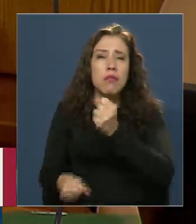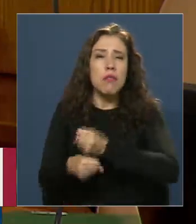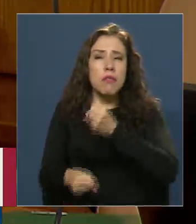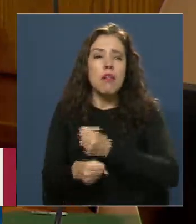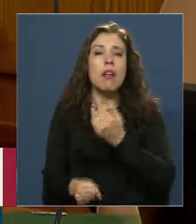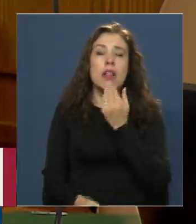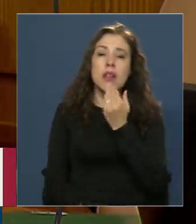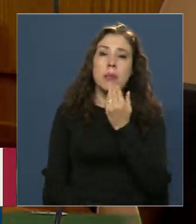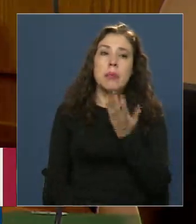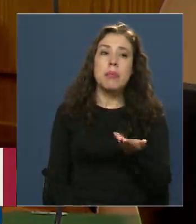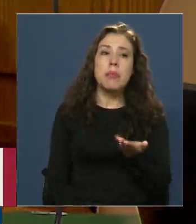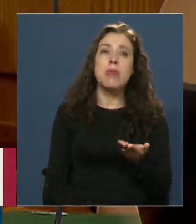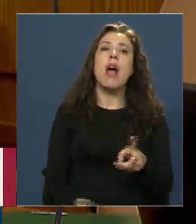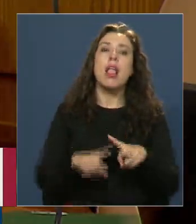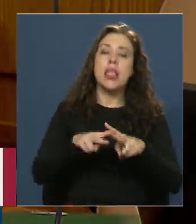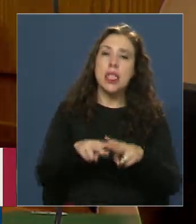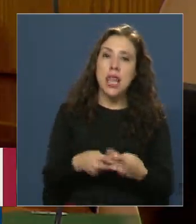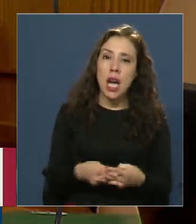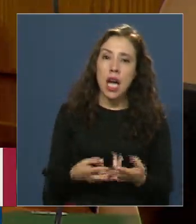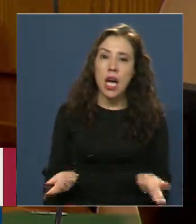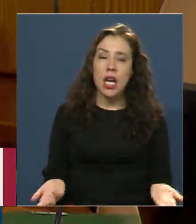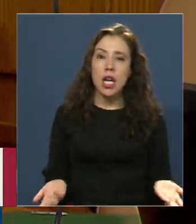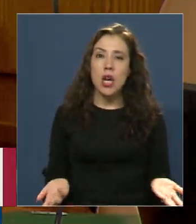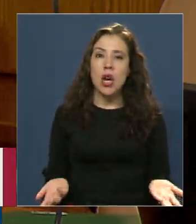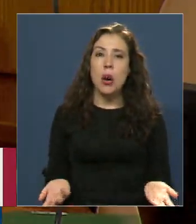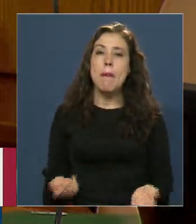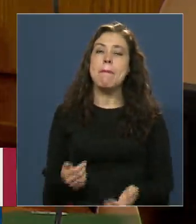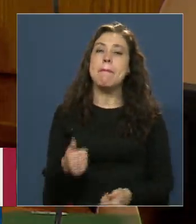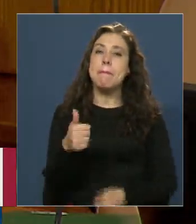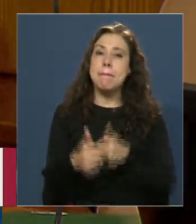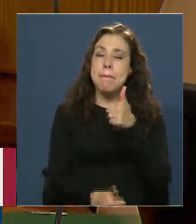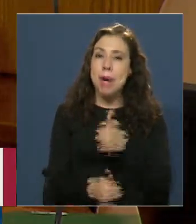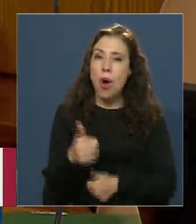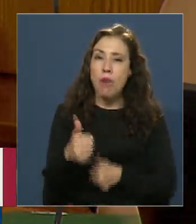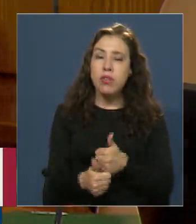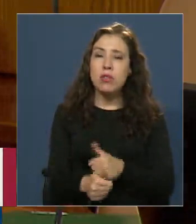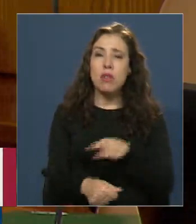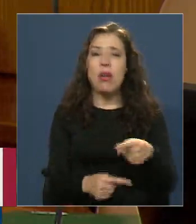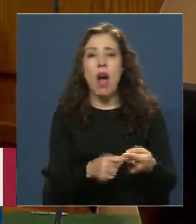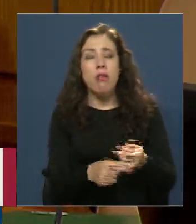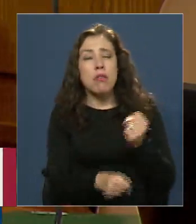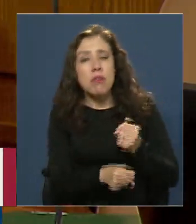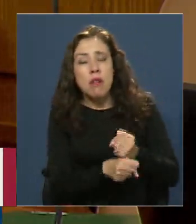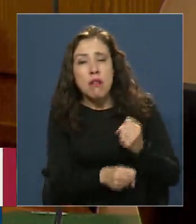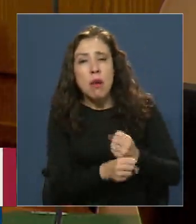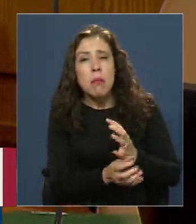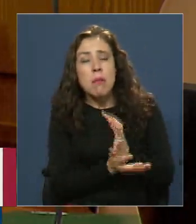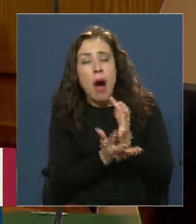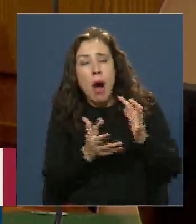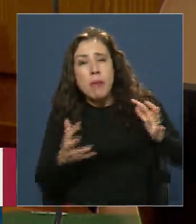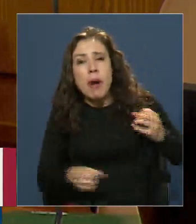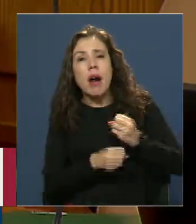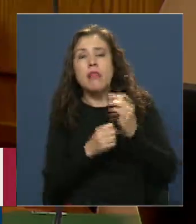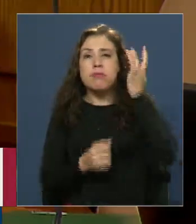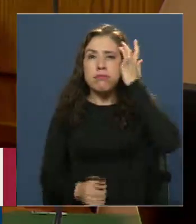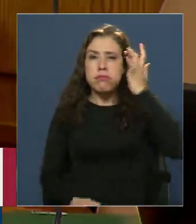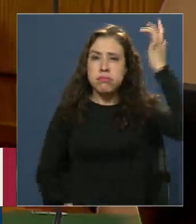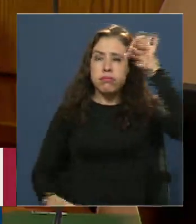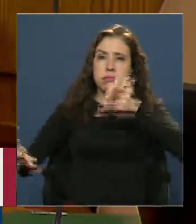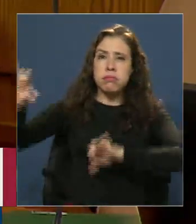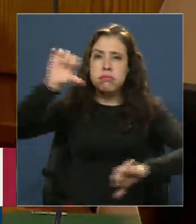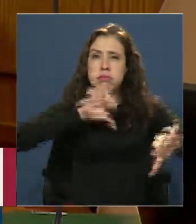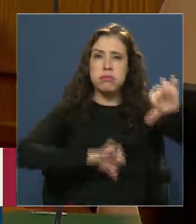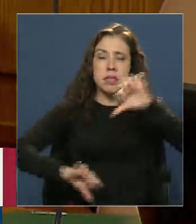son también explotados los técnicos, los profesionales, los intelectuales, los